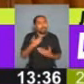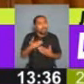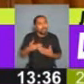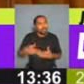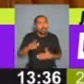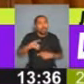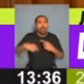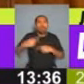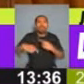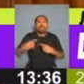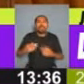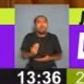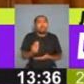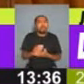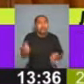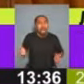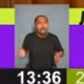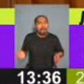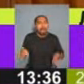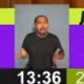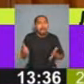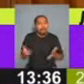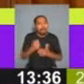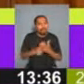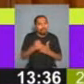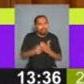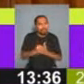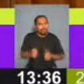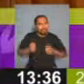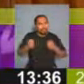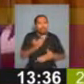en este caso todo el empuje para, más que nada, para nuestro pueblo que es Fraile Pintado.